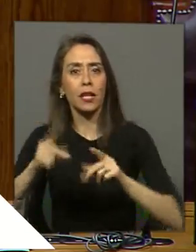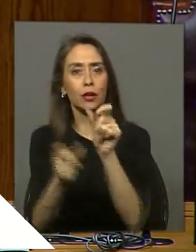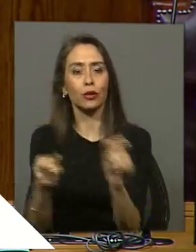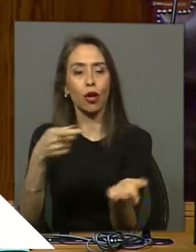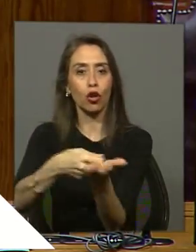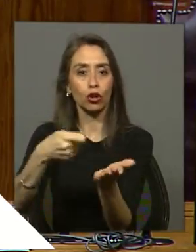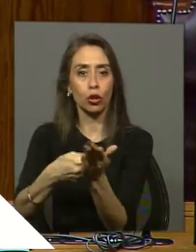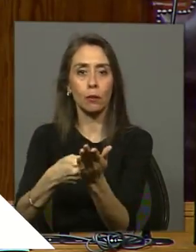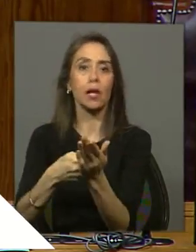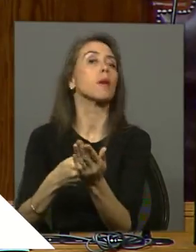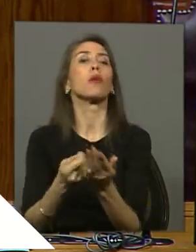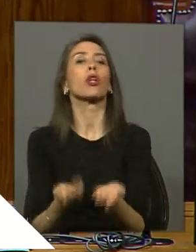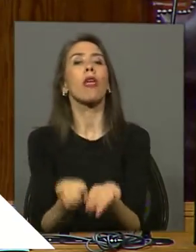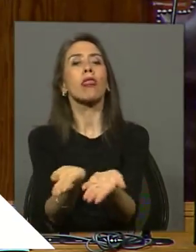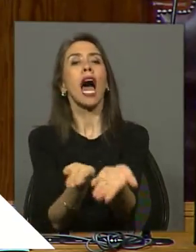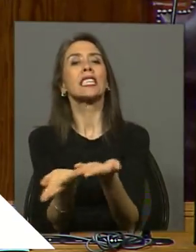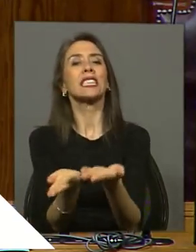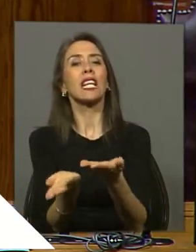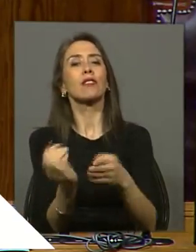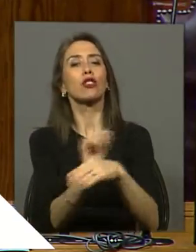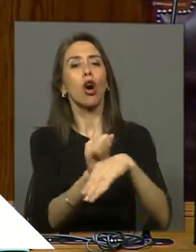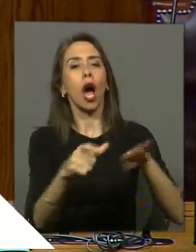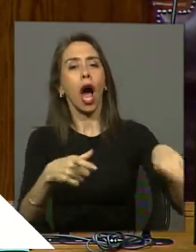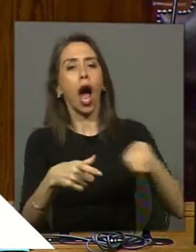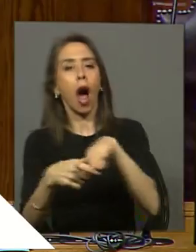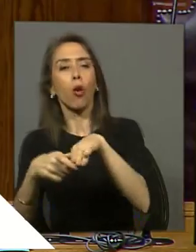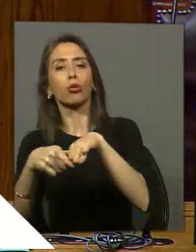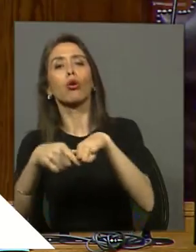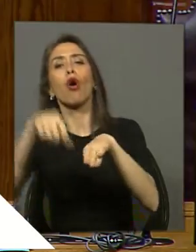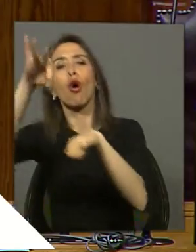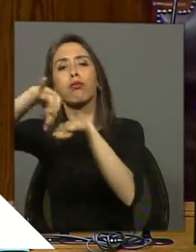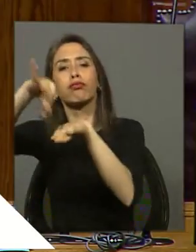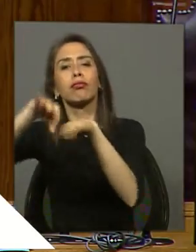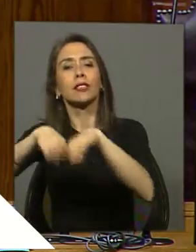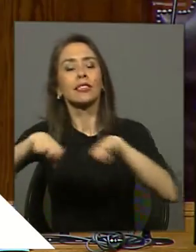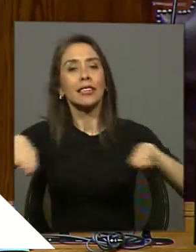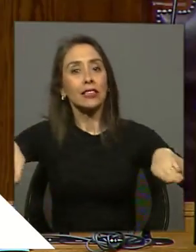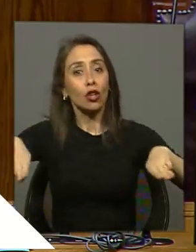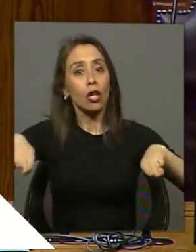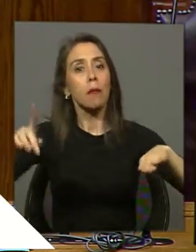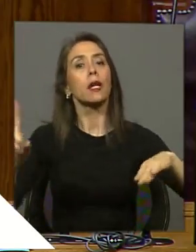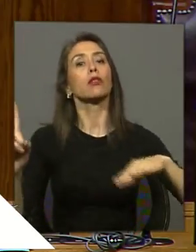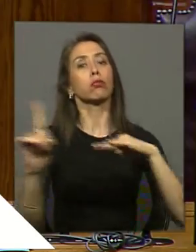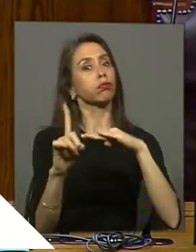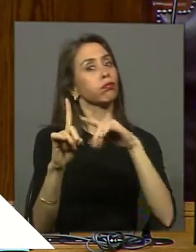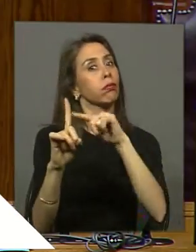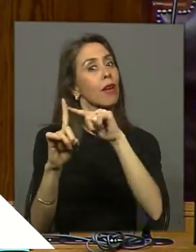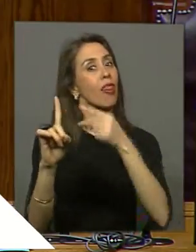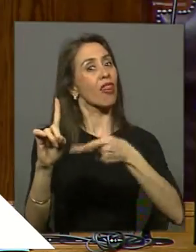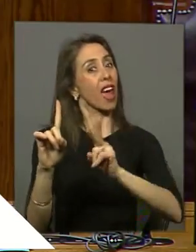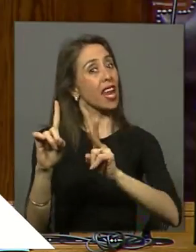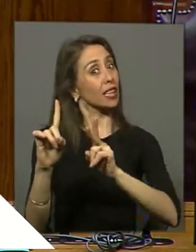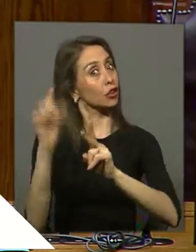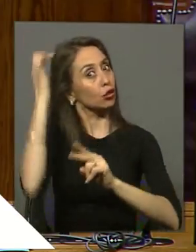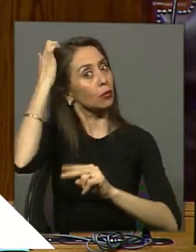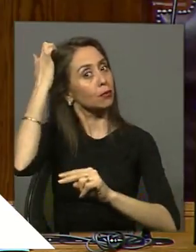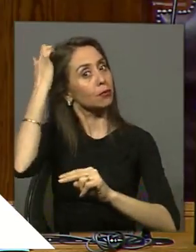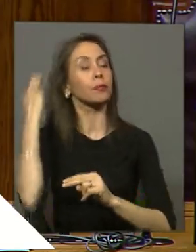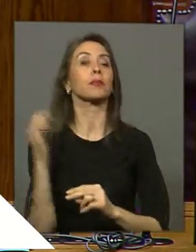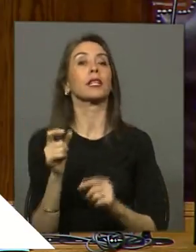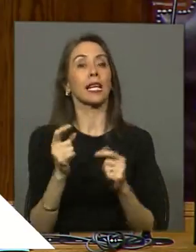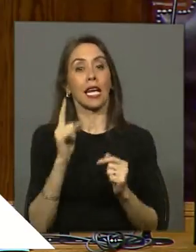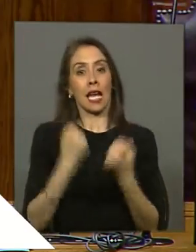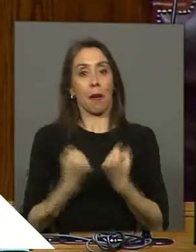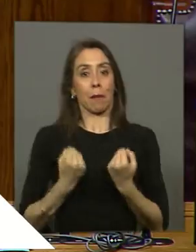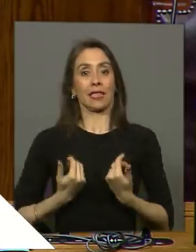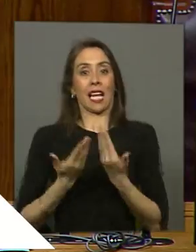frente al servicio de estacionamiento que se presta en distintos establecimientos. Así, podemos destacar, en primer lugar, que se fija que el proveedor